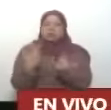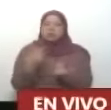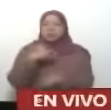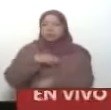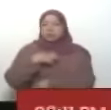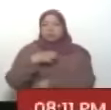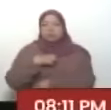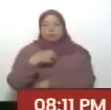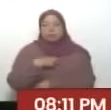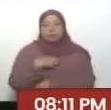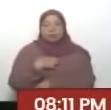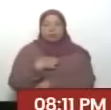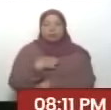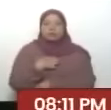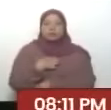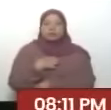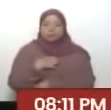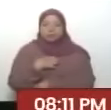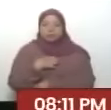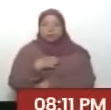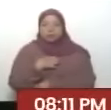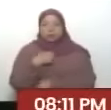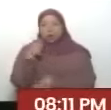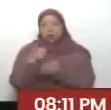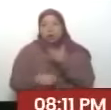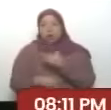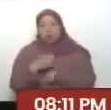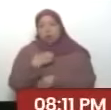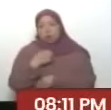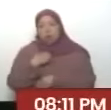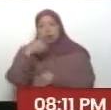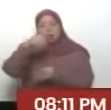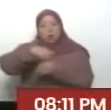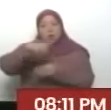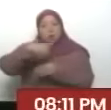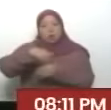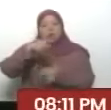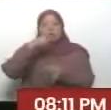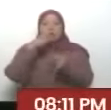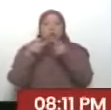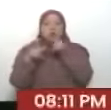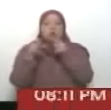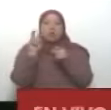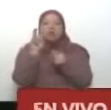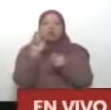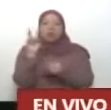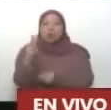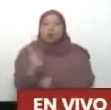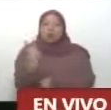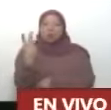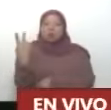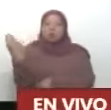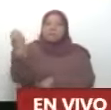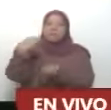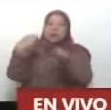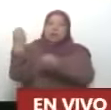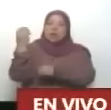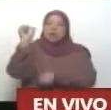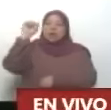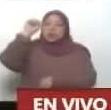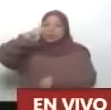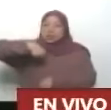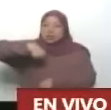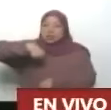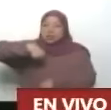3 minutos, quedabas sin poder votar. La pregunta número 2 fue la que tuvo más votos por el sí.